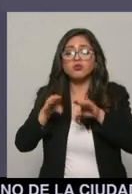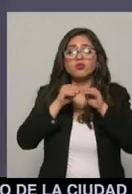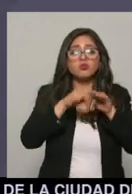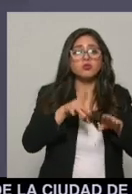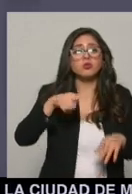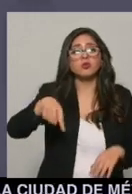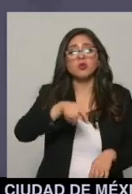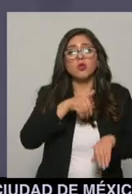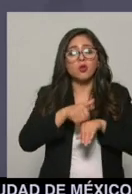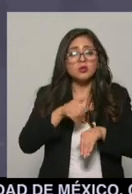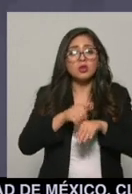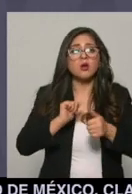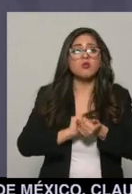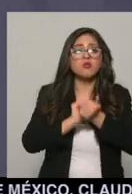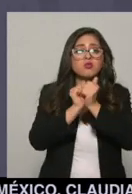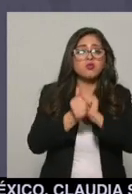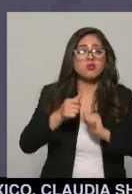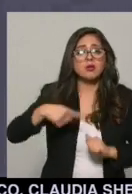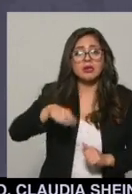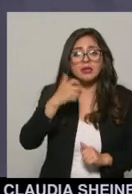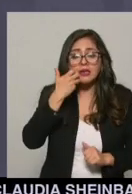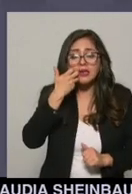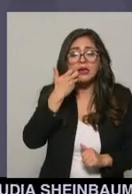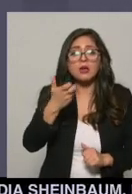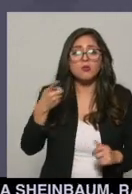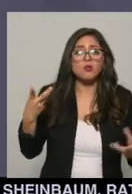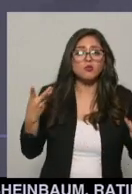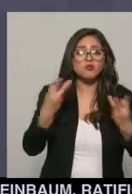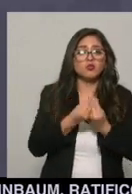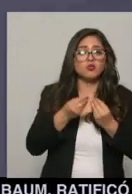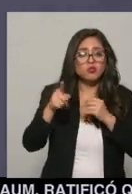las de Canal 11, pero queremos darle vida ahora como MUNIC.